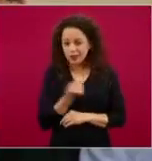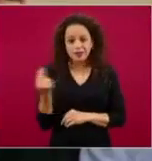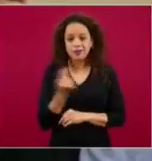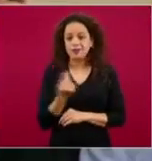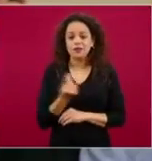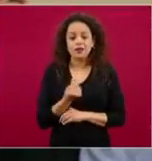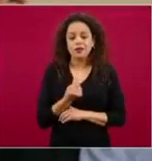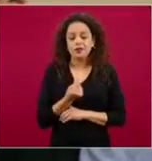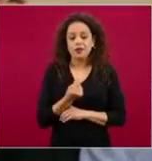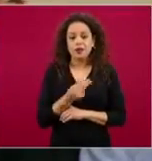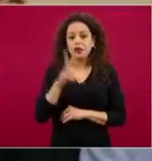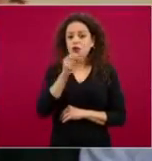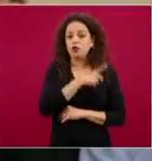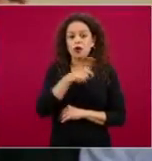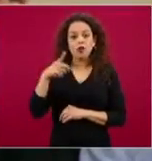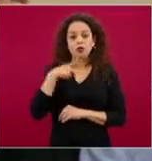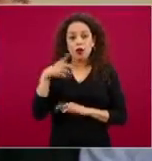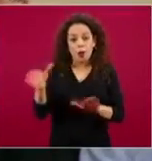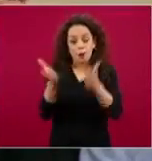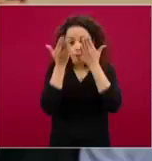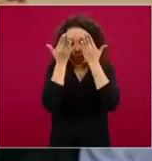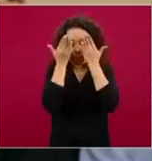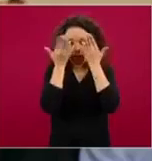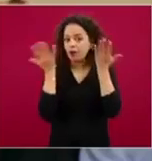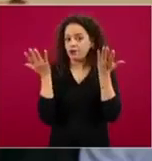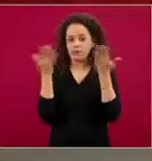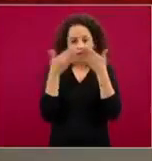pierde de vista porque empiezan ciertas